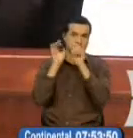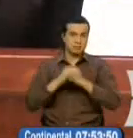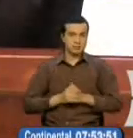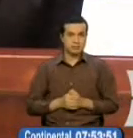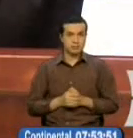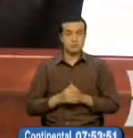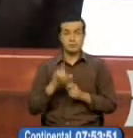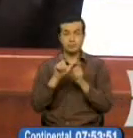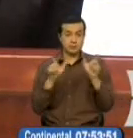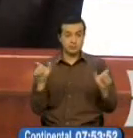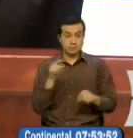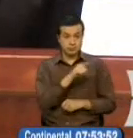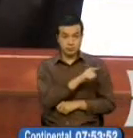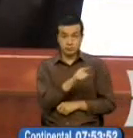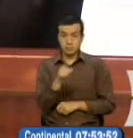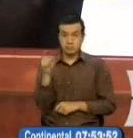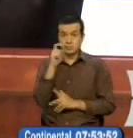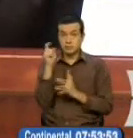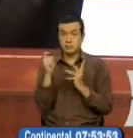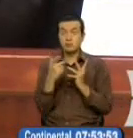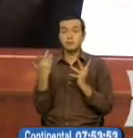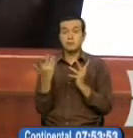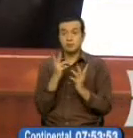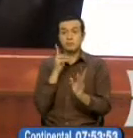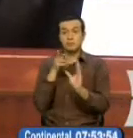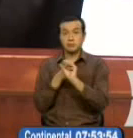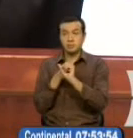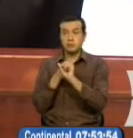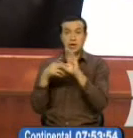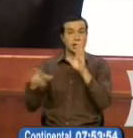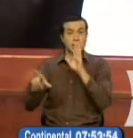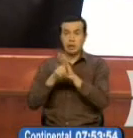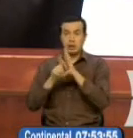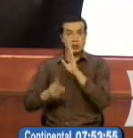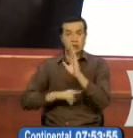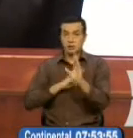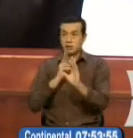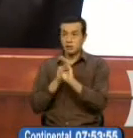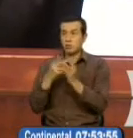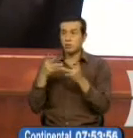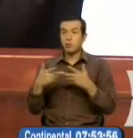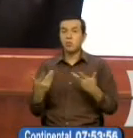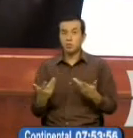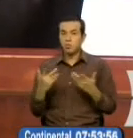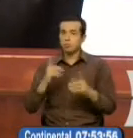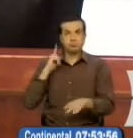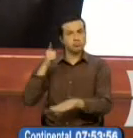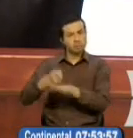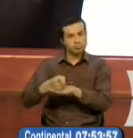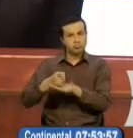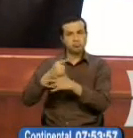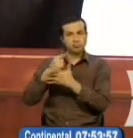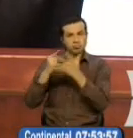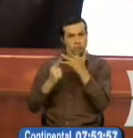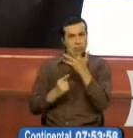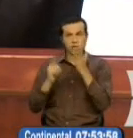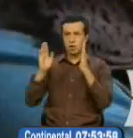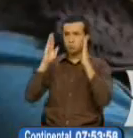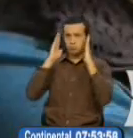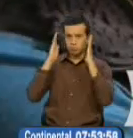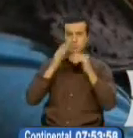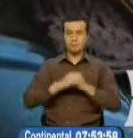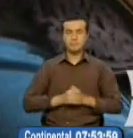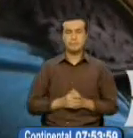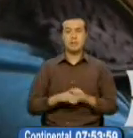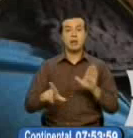La ciudadanía debería repotenciar su presencia en esta ley y buscar la exigencia de ser visible.